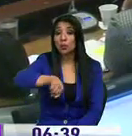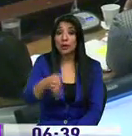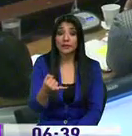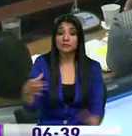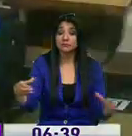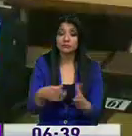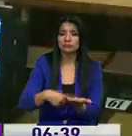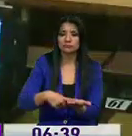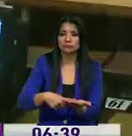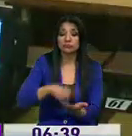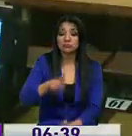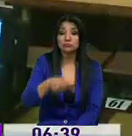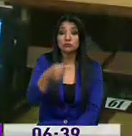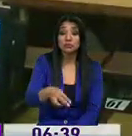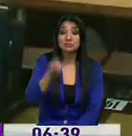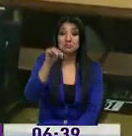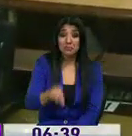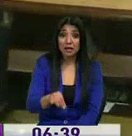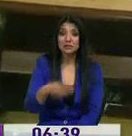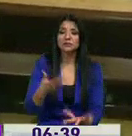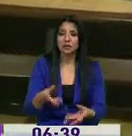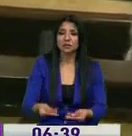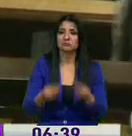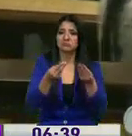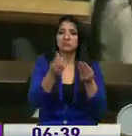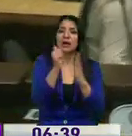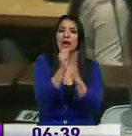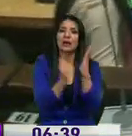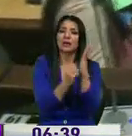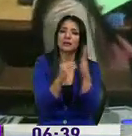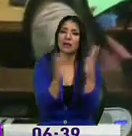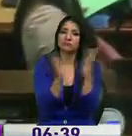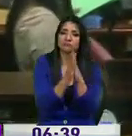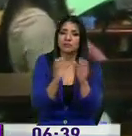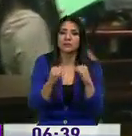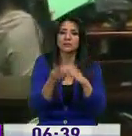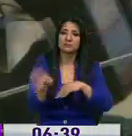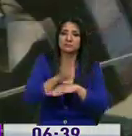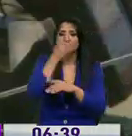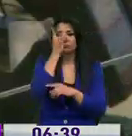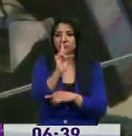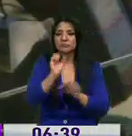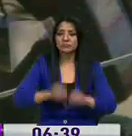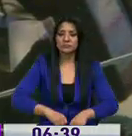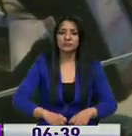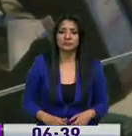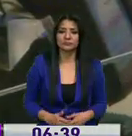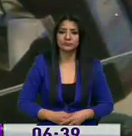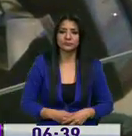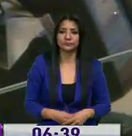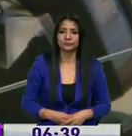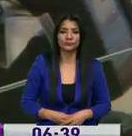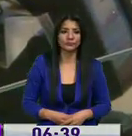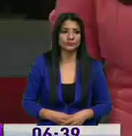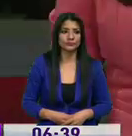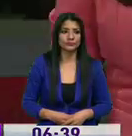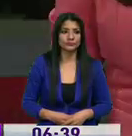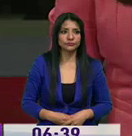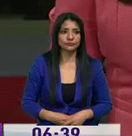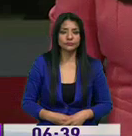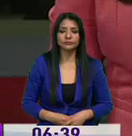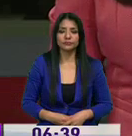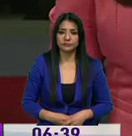una reunión y el próximo martes el tema sería colocado en el orden del día para tomar una decisión final informó javier gayo